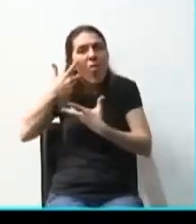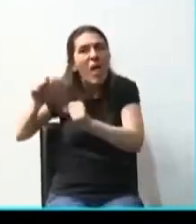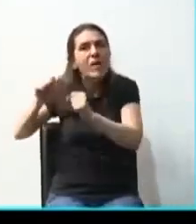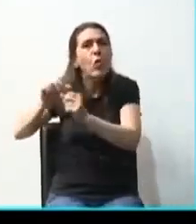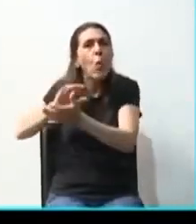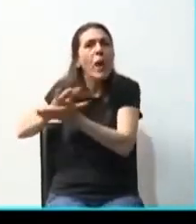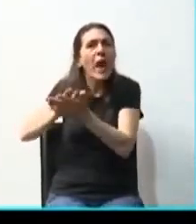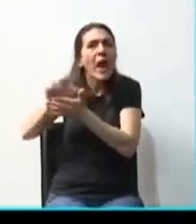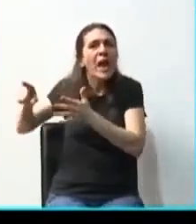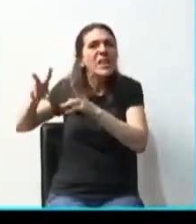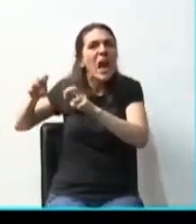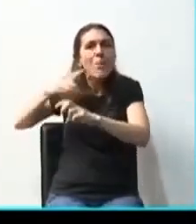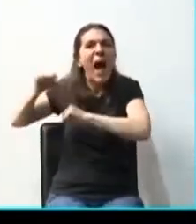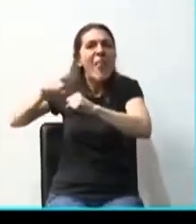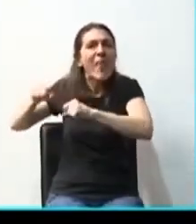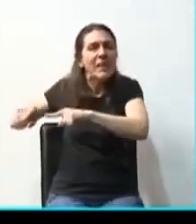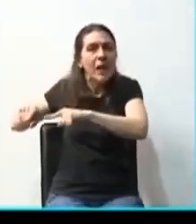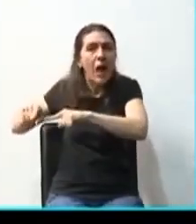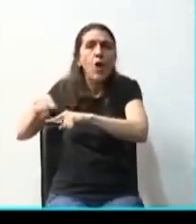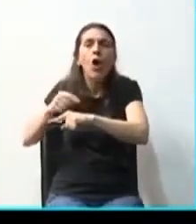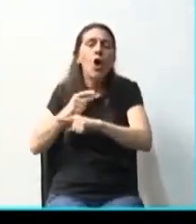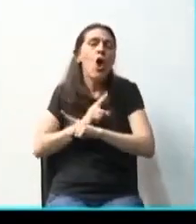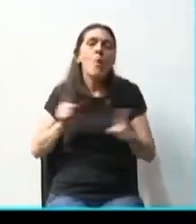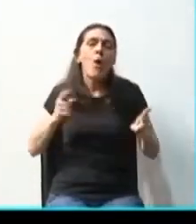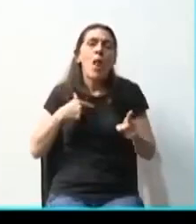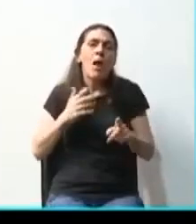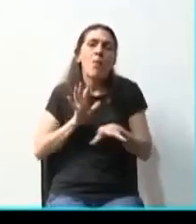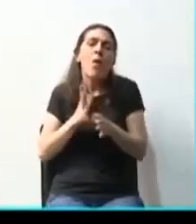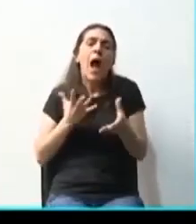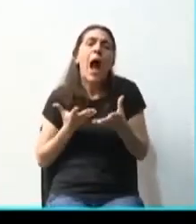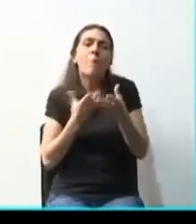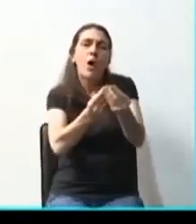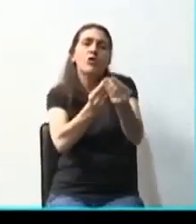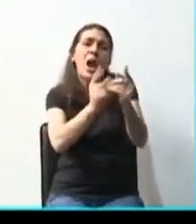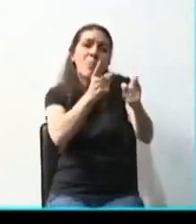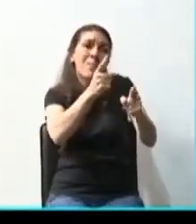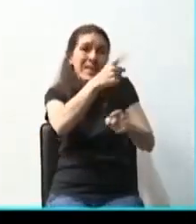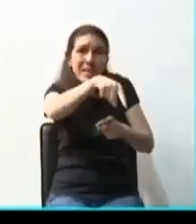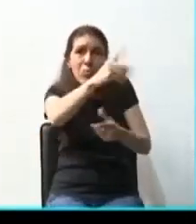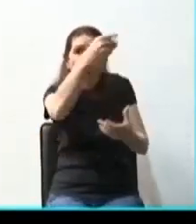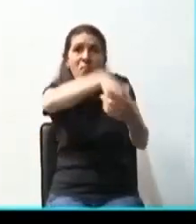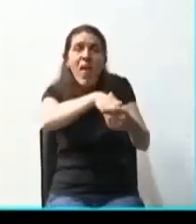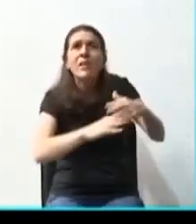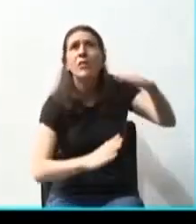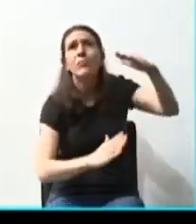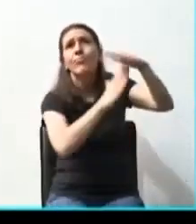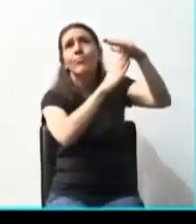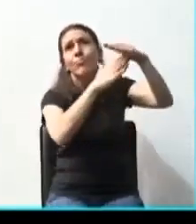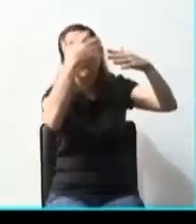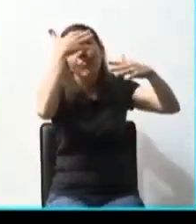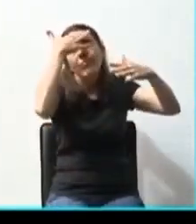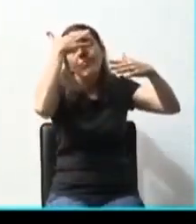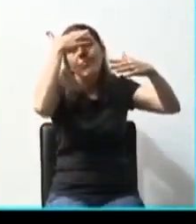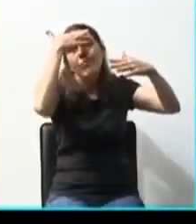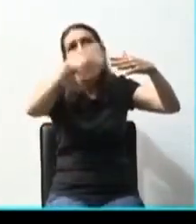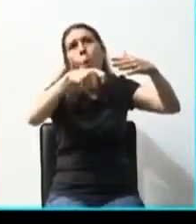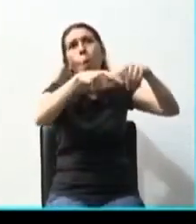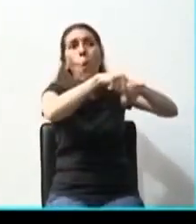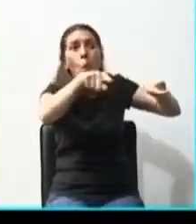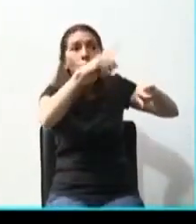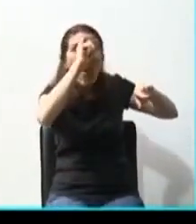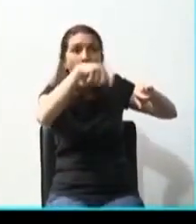jamás podríamos acompañar la designación en el máximo órgano judicial de la Ciudad de Buenos Aires de un juez que ha sido